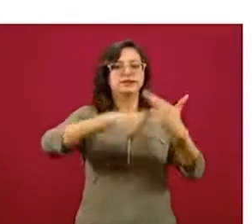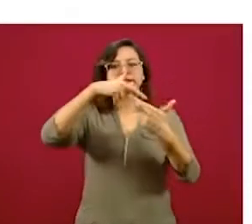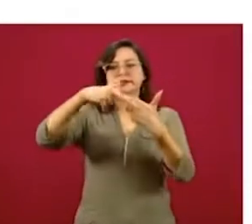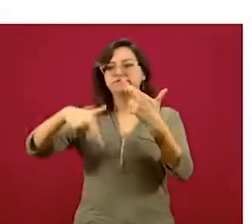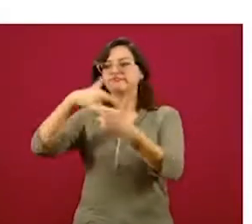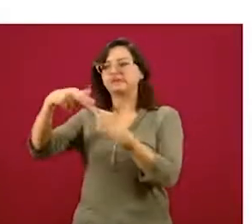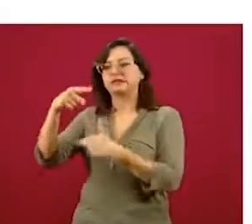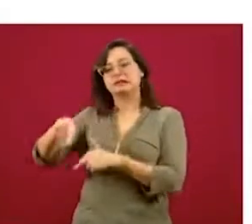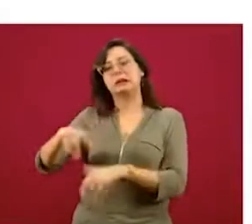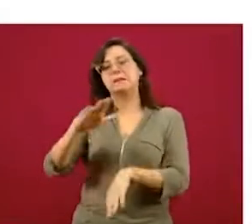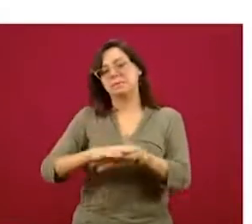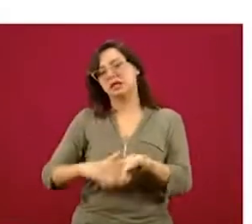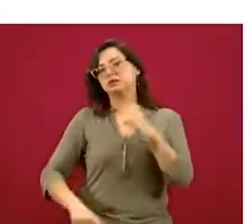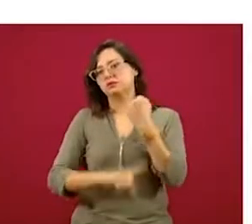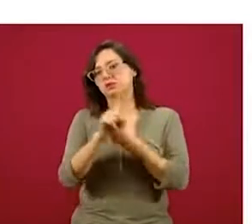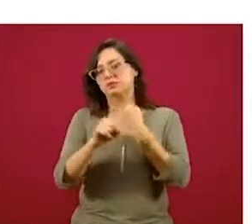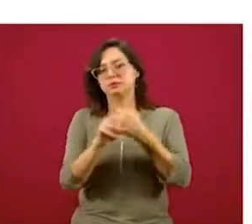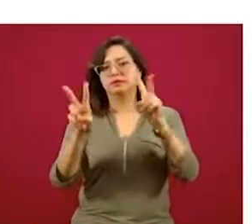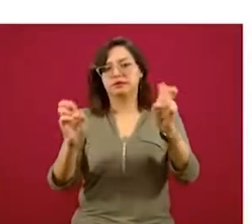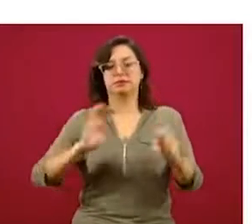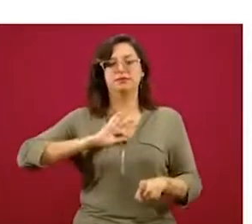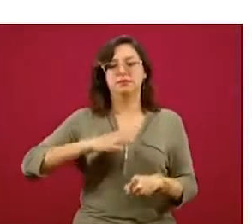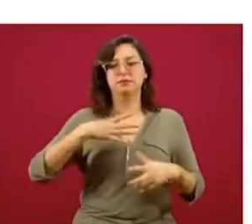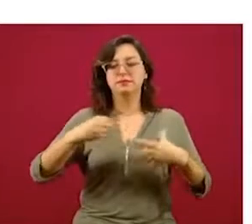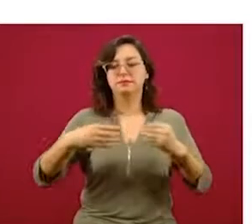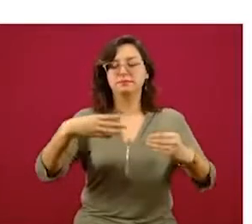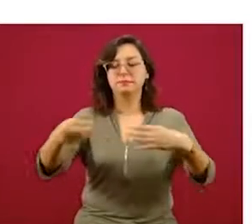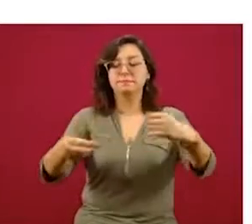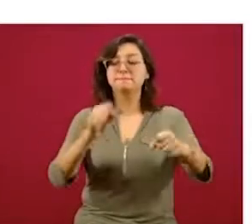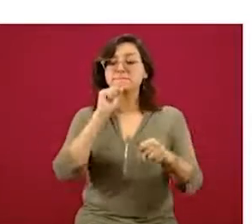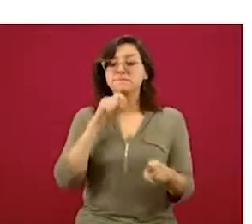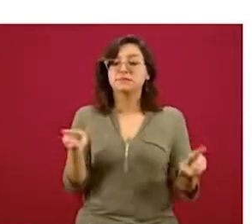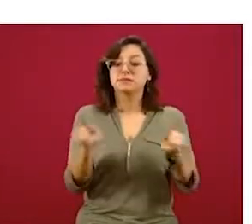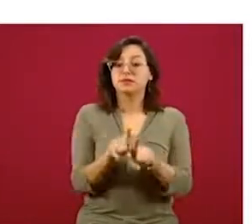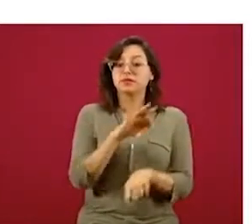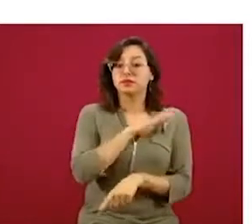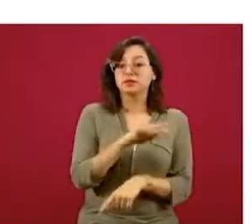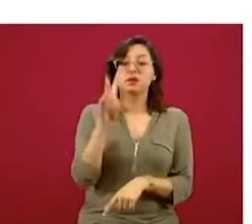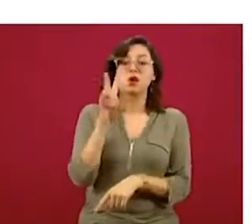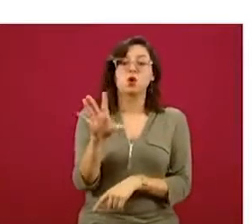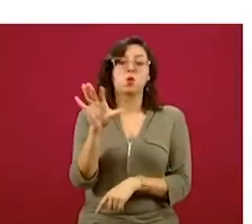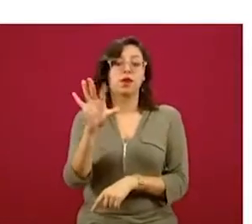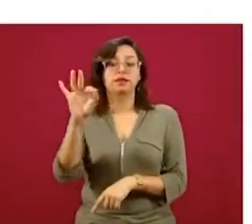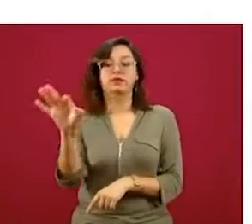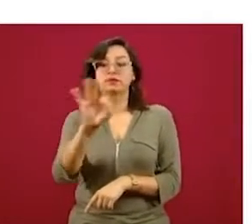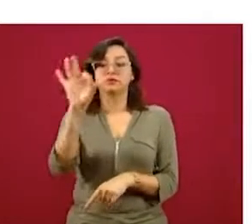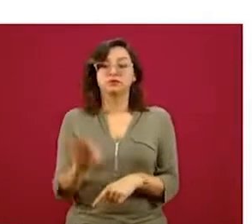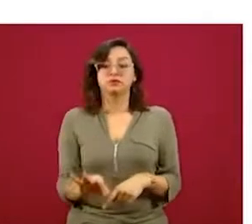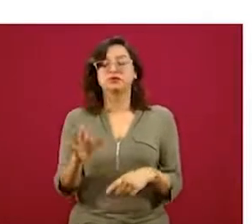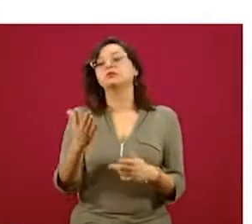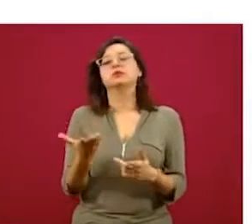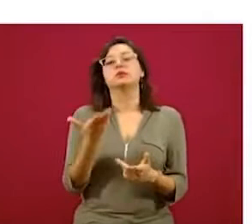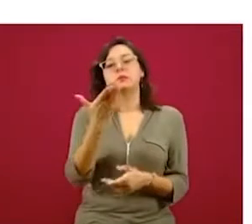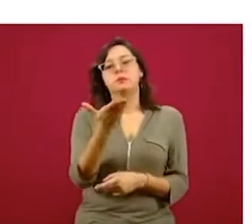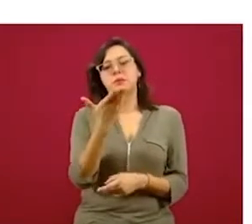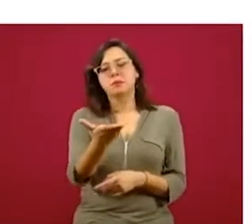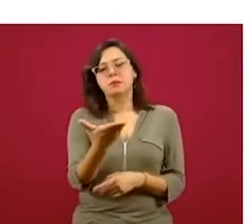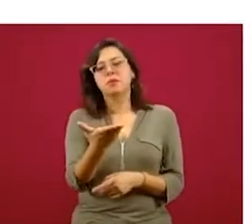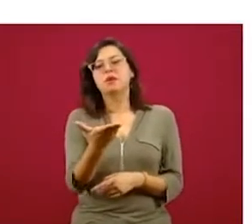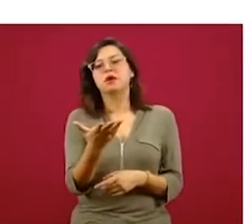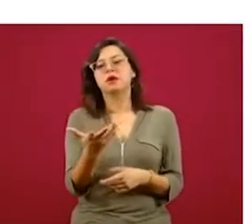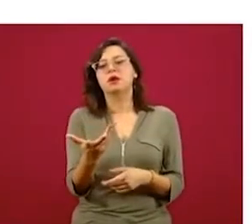de palacio nacional indicó que el programa para la entrega de créditos por 25 mil pesos a empresarios solidarios personas trabajadoras